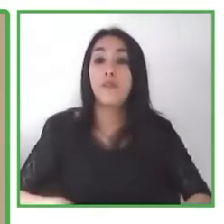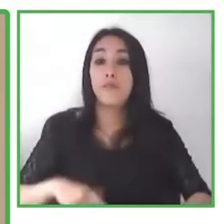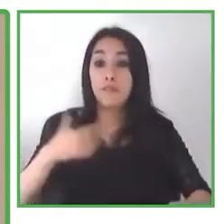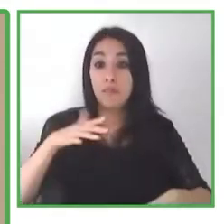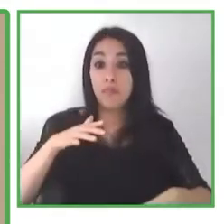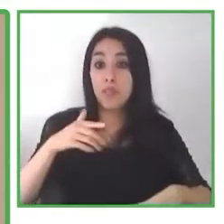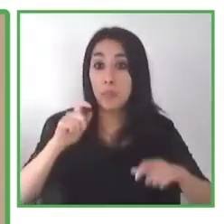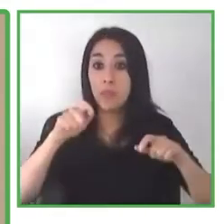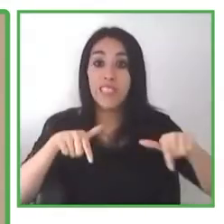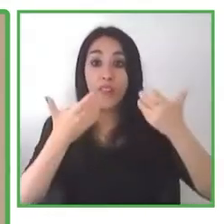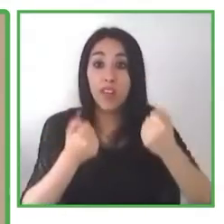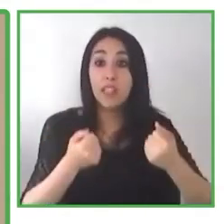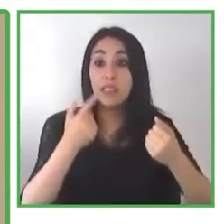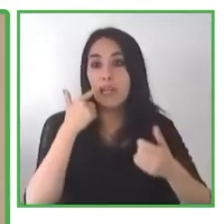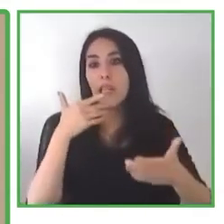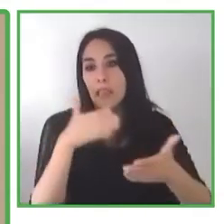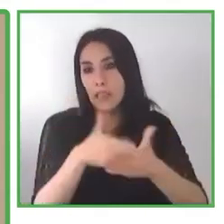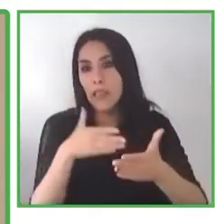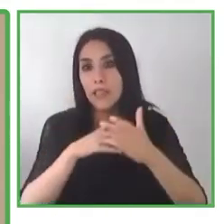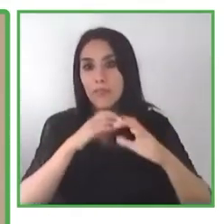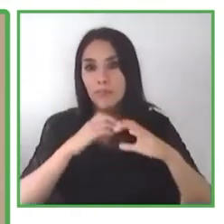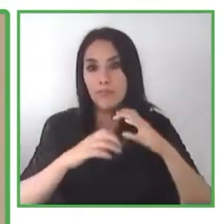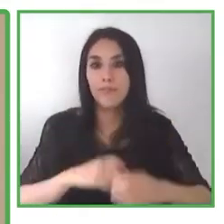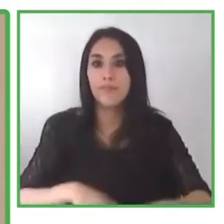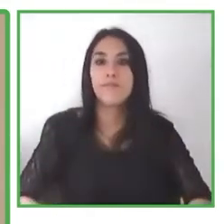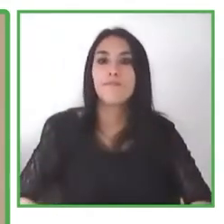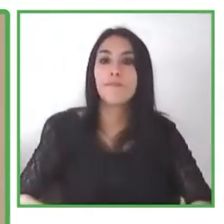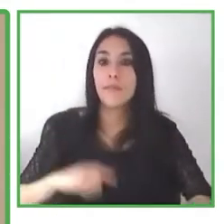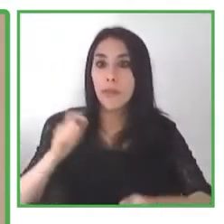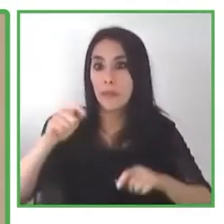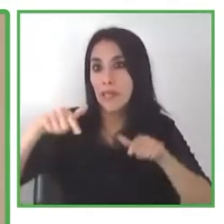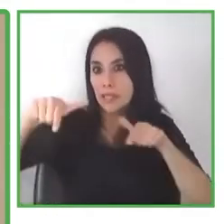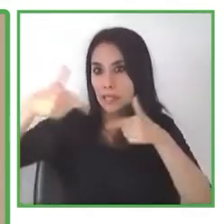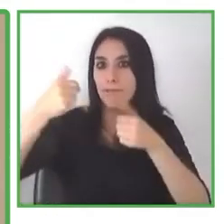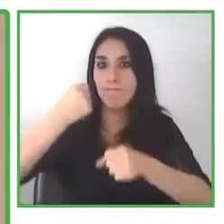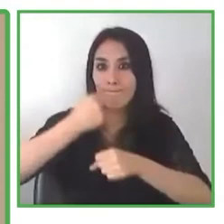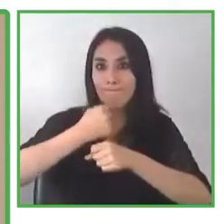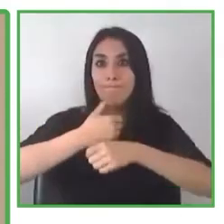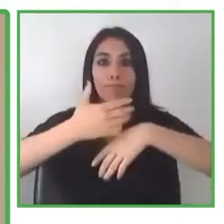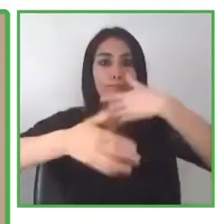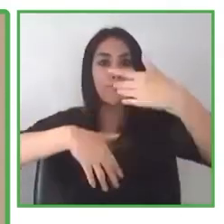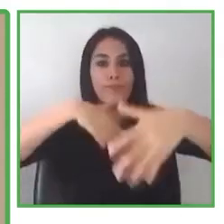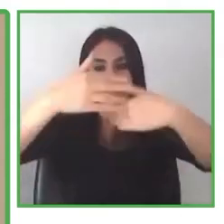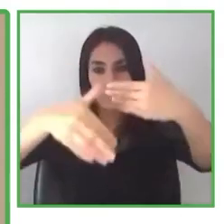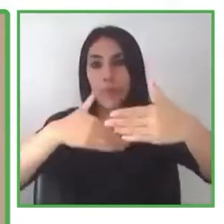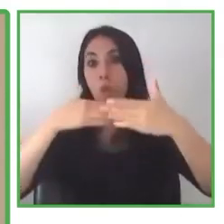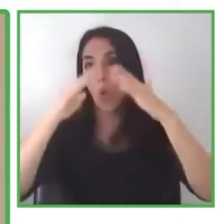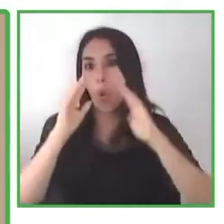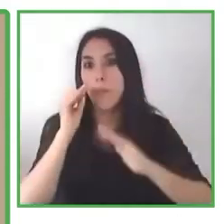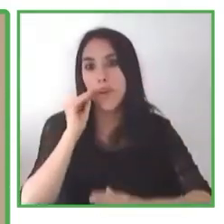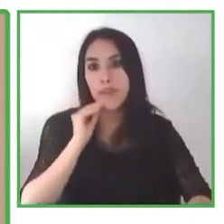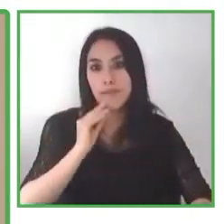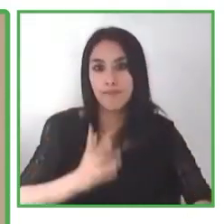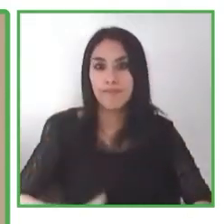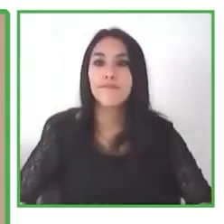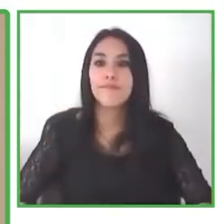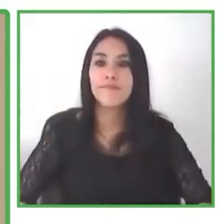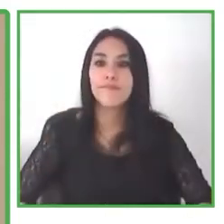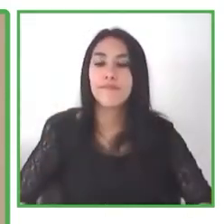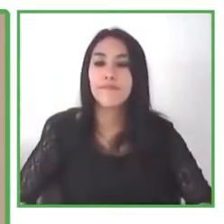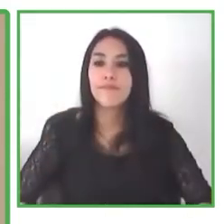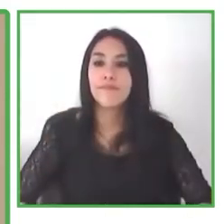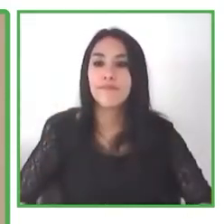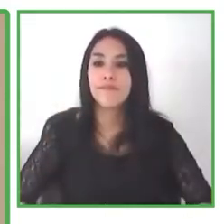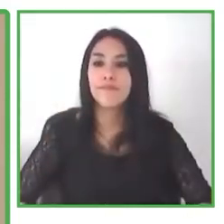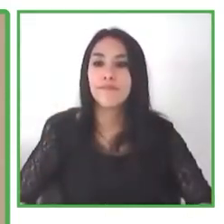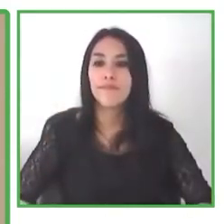experimentado barreras de telecomunicación y de teletrabajo, básicamente debido a las brechas en el acceso a computadores y a Internet.